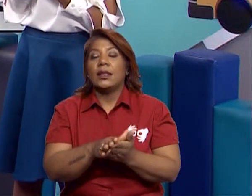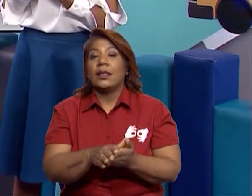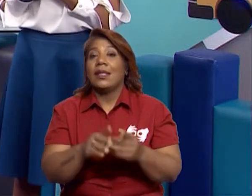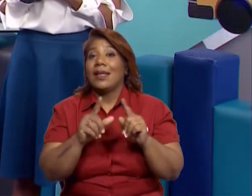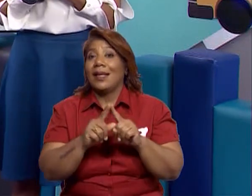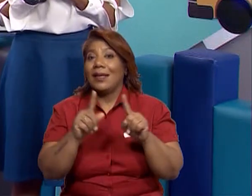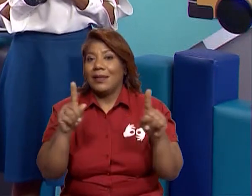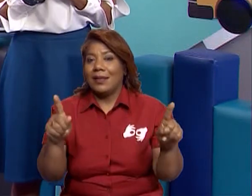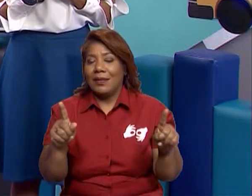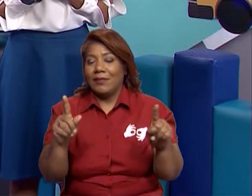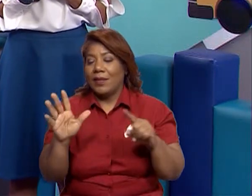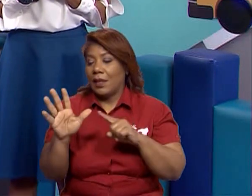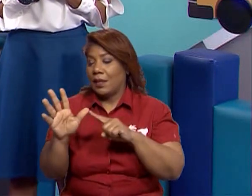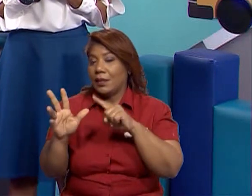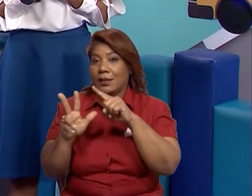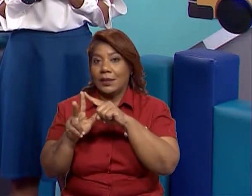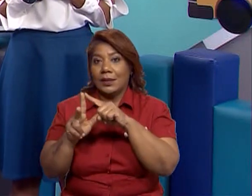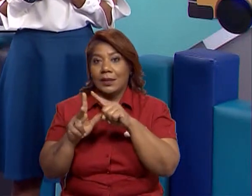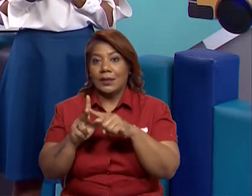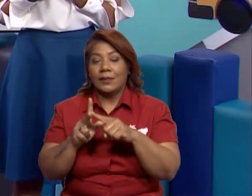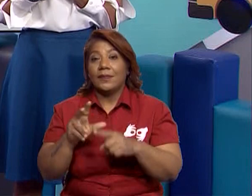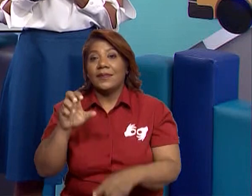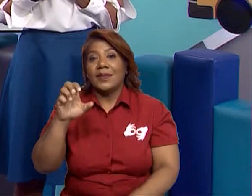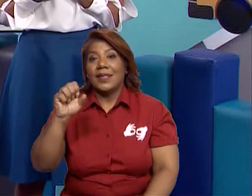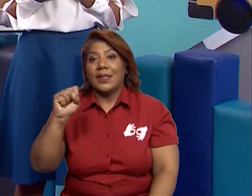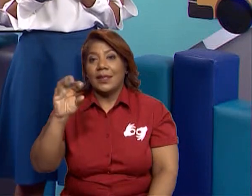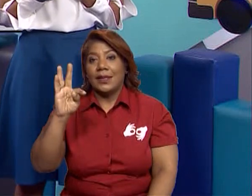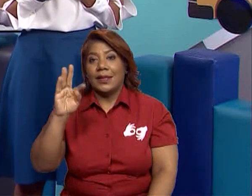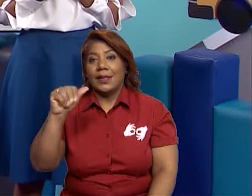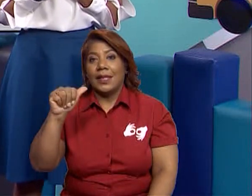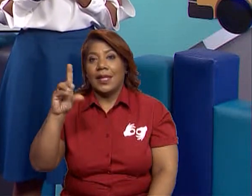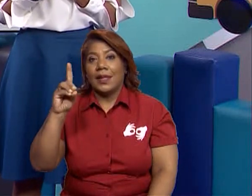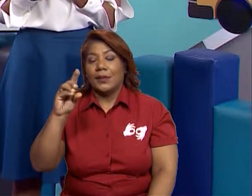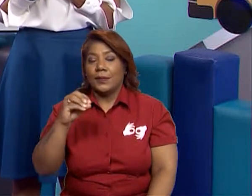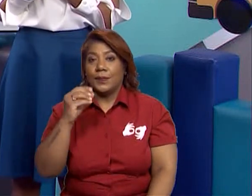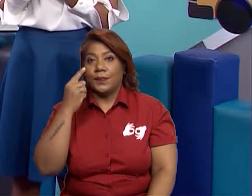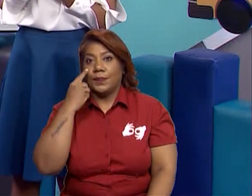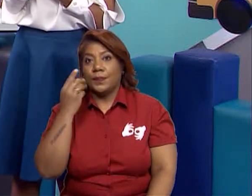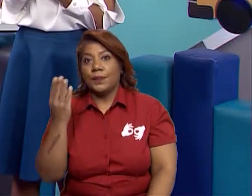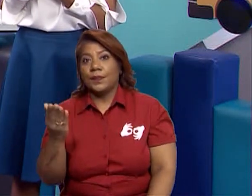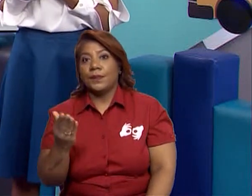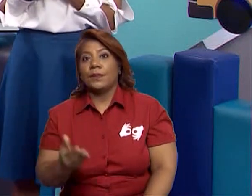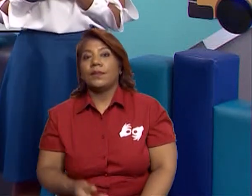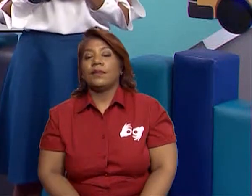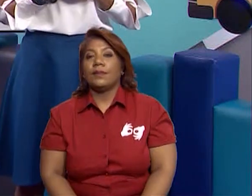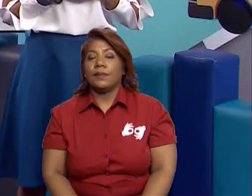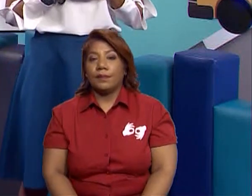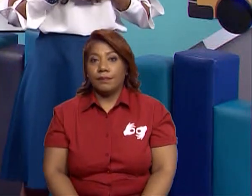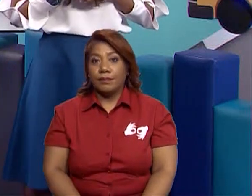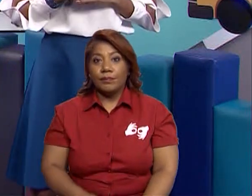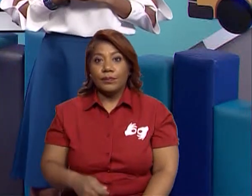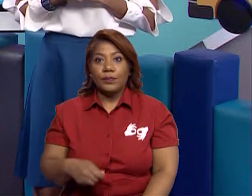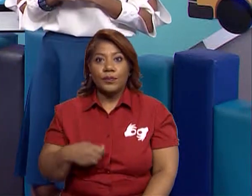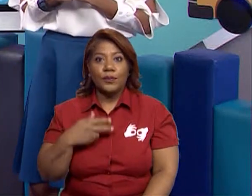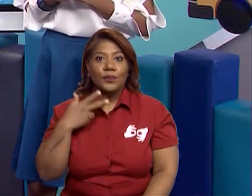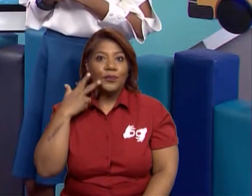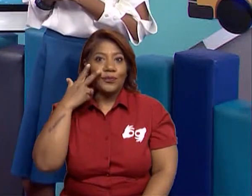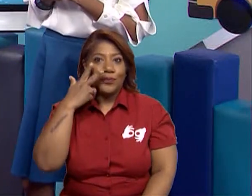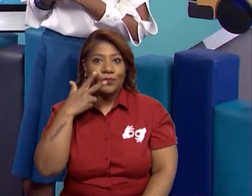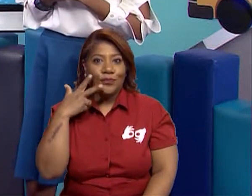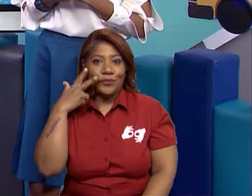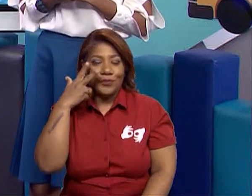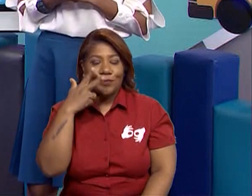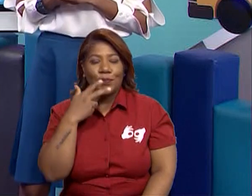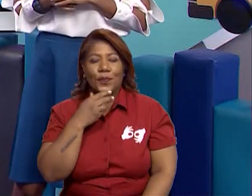estado. Así es. Bien, muy interesante, maestra. Por eso, ahí está. Cuando comemos chocolate, maestra, también se